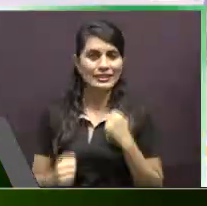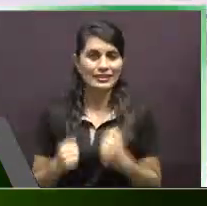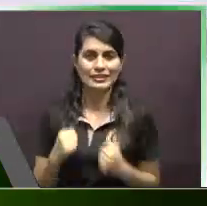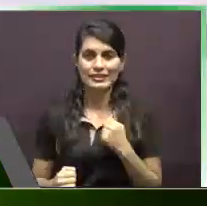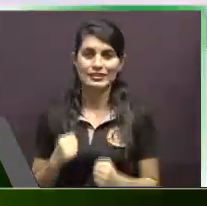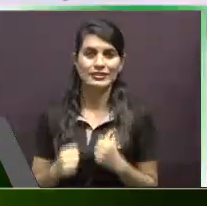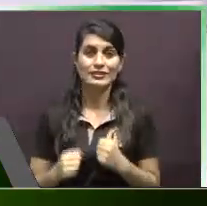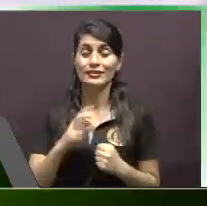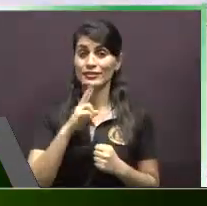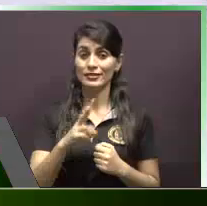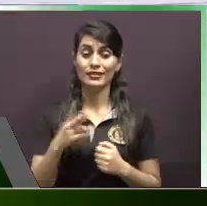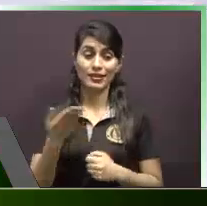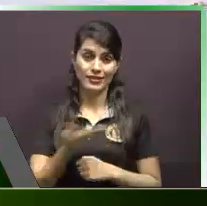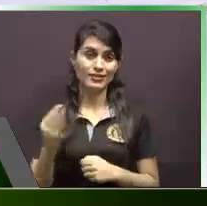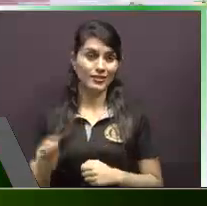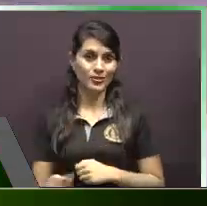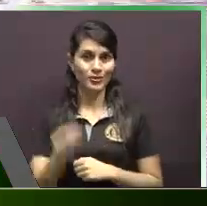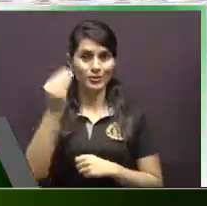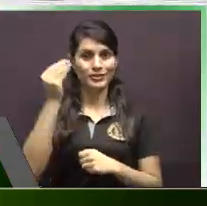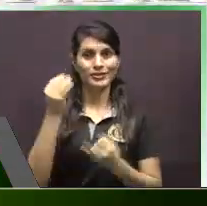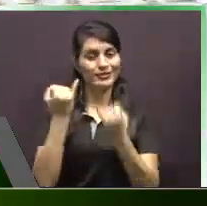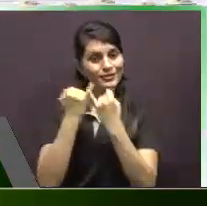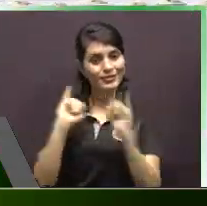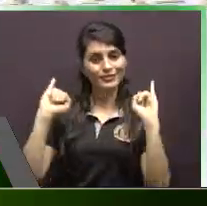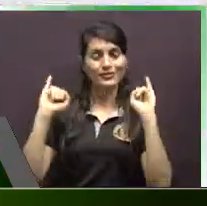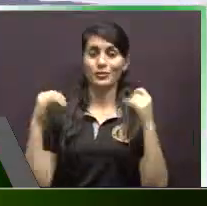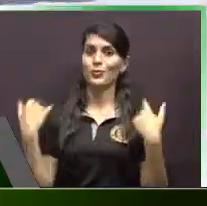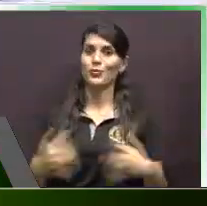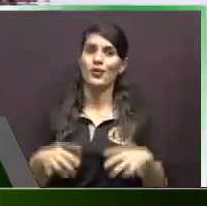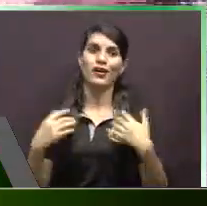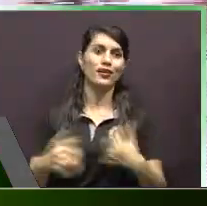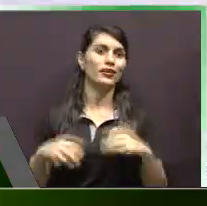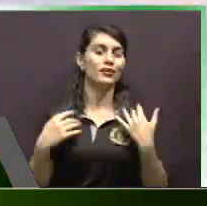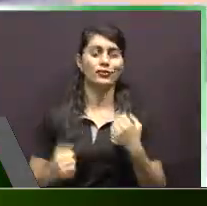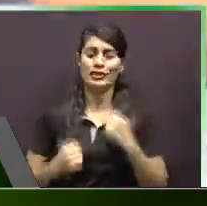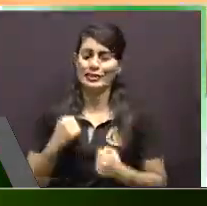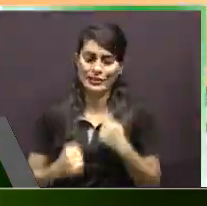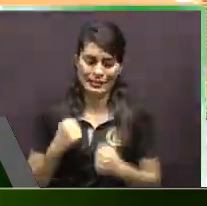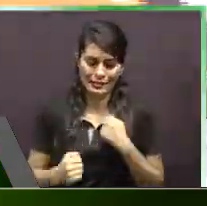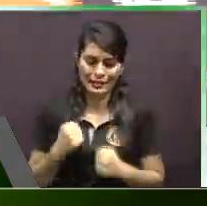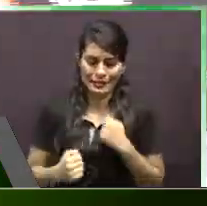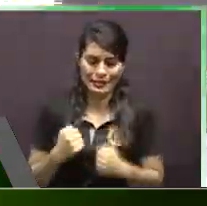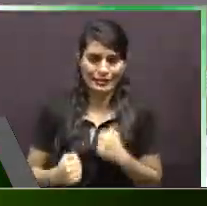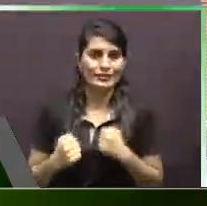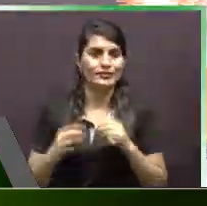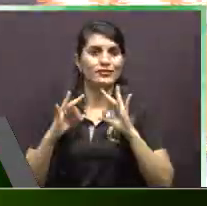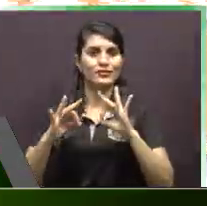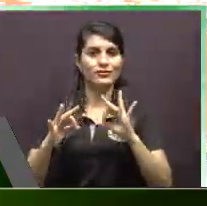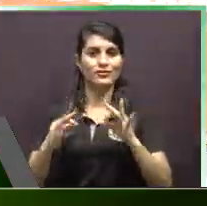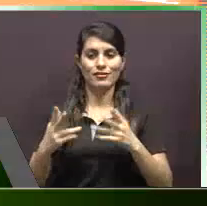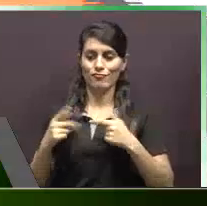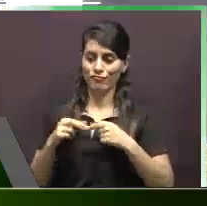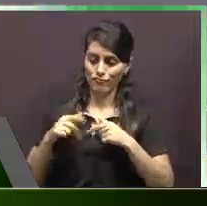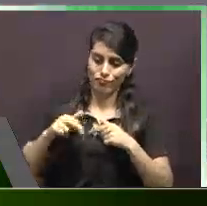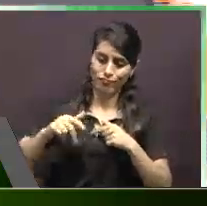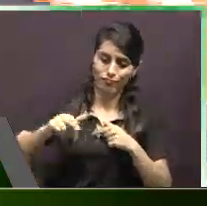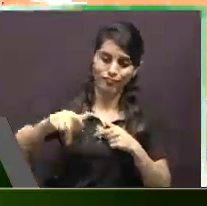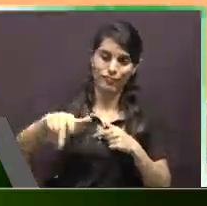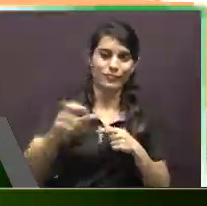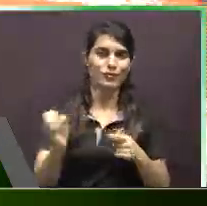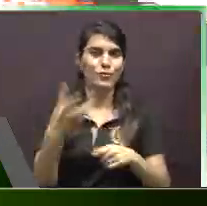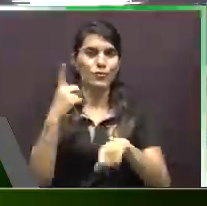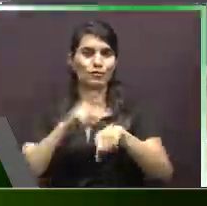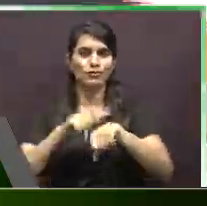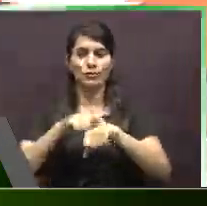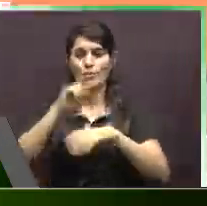atletas. Vimos a este joven de Intibucá que voló, mejoró su tiempo anterior, cubrió esta